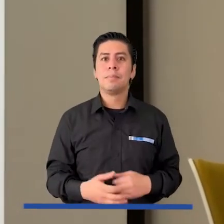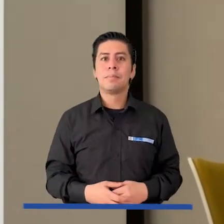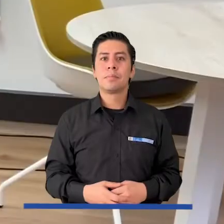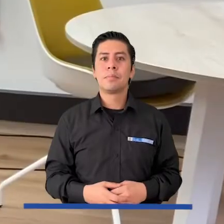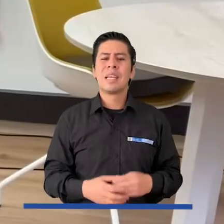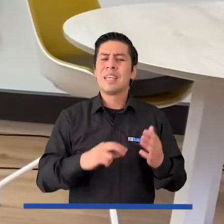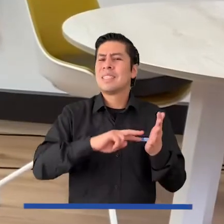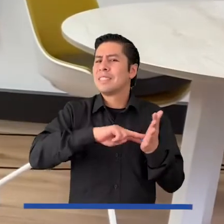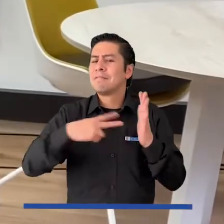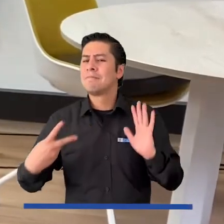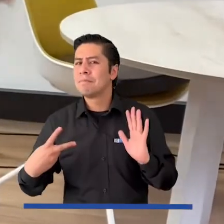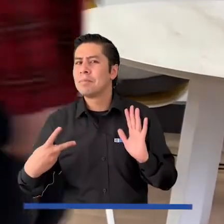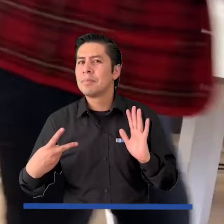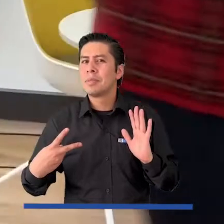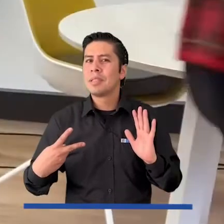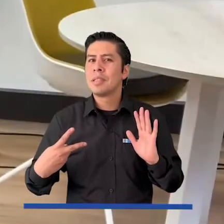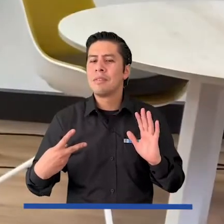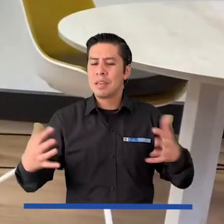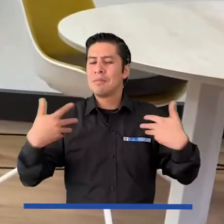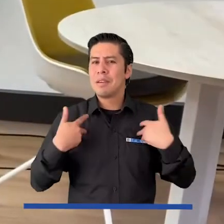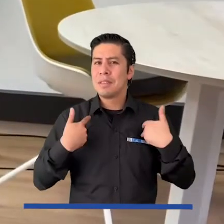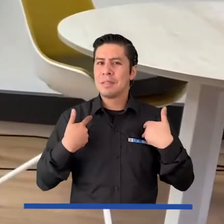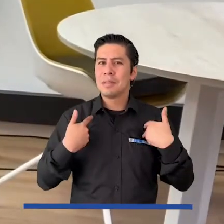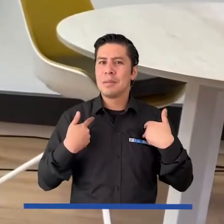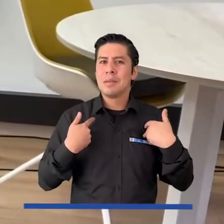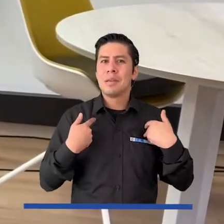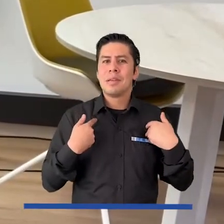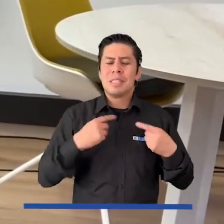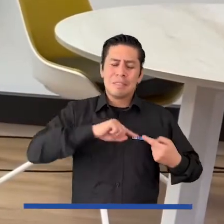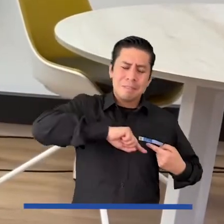acá donde tenemos que venir a contar realmente